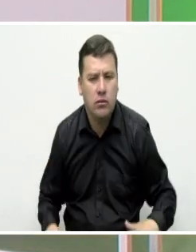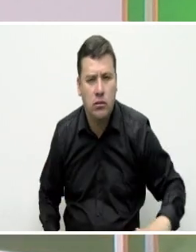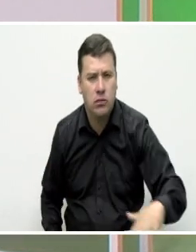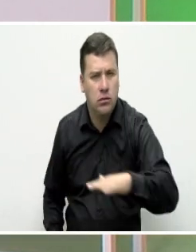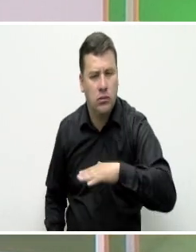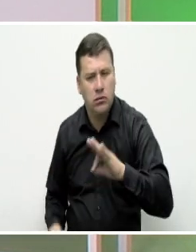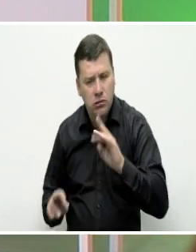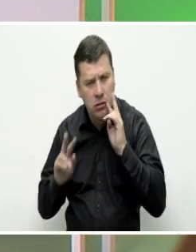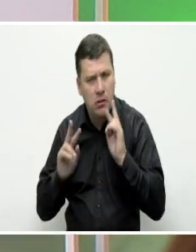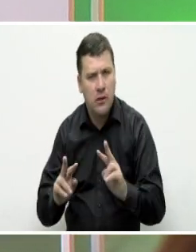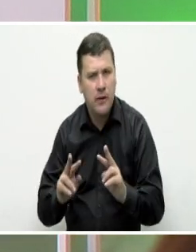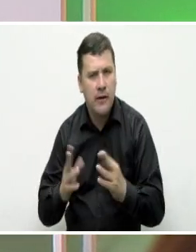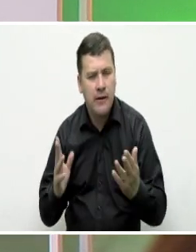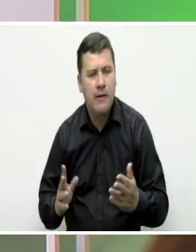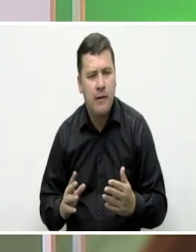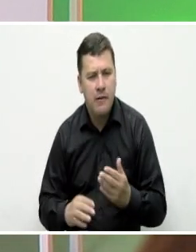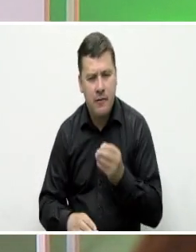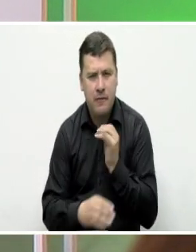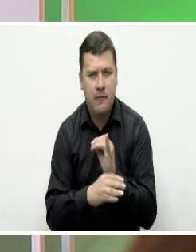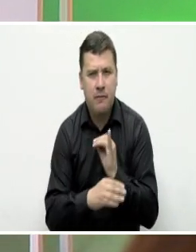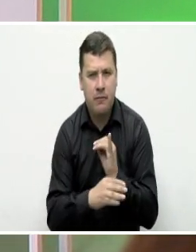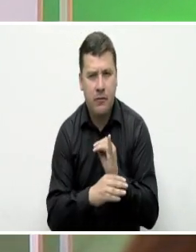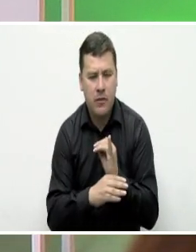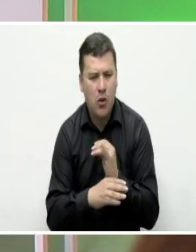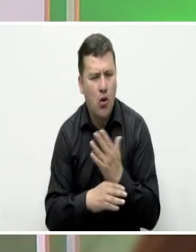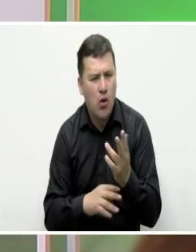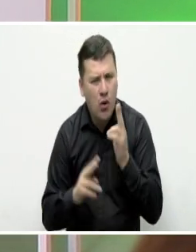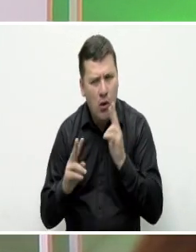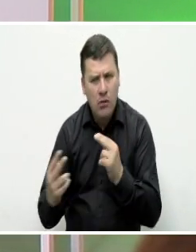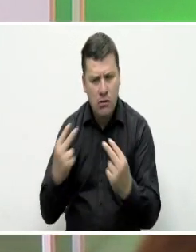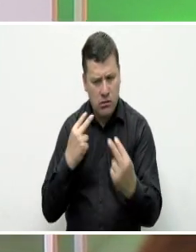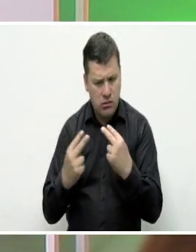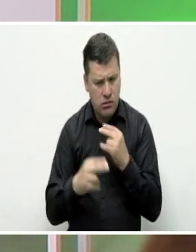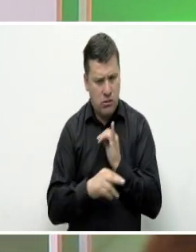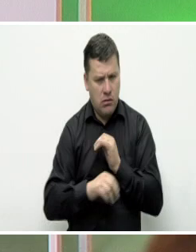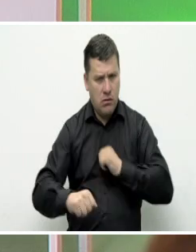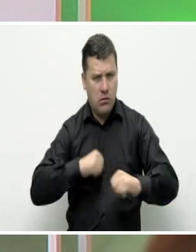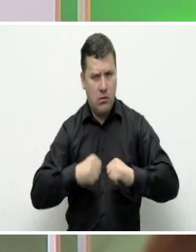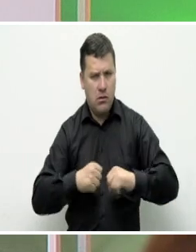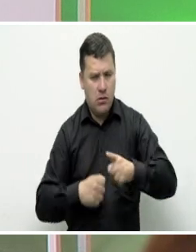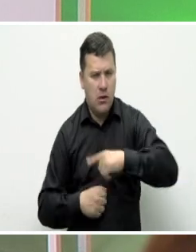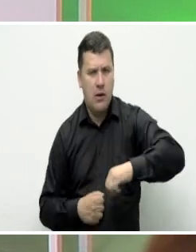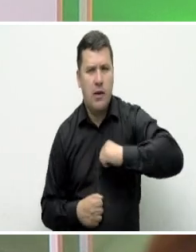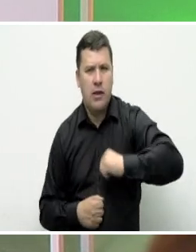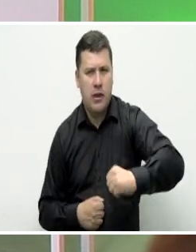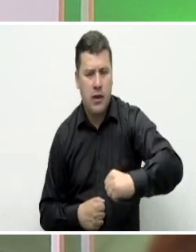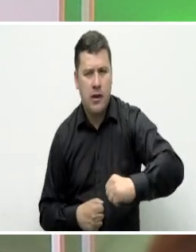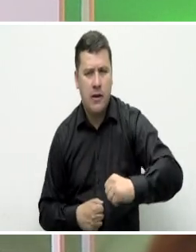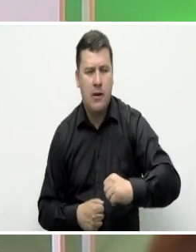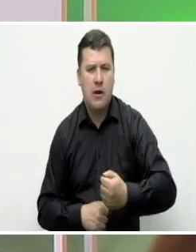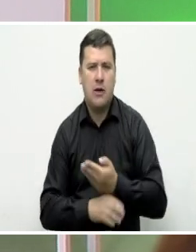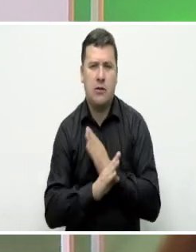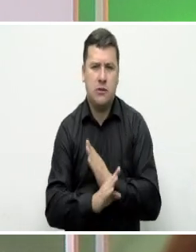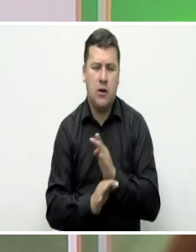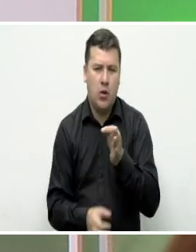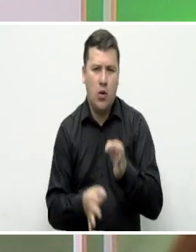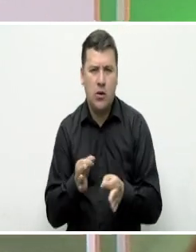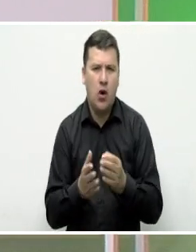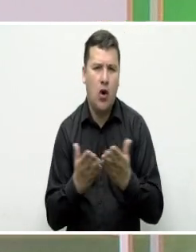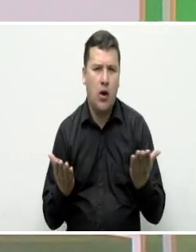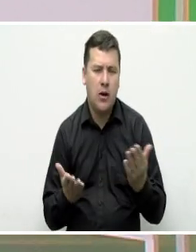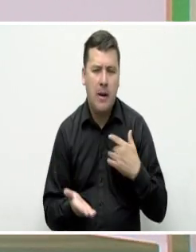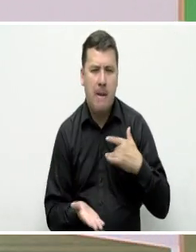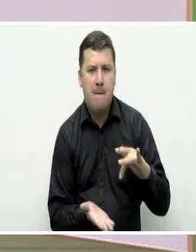están viendo la institucionalidad, cómo están viendo el ejercicio de sus derechos, la seguridad, la justicia,